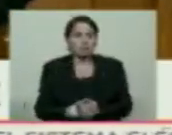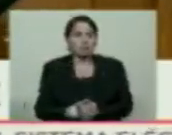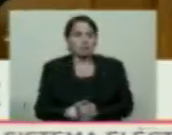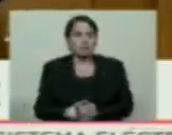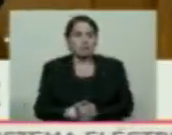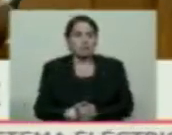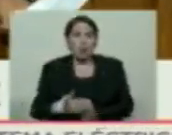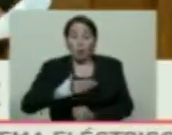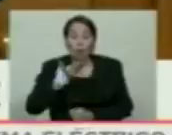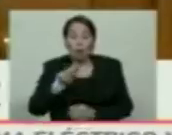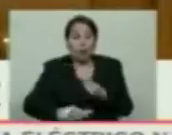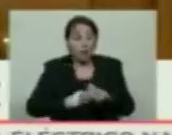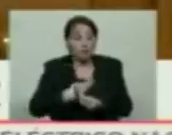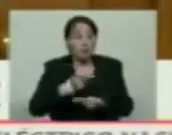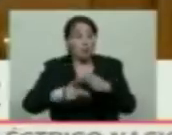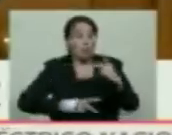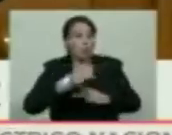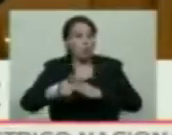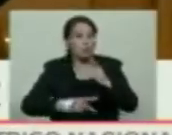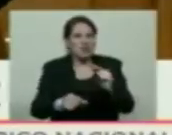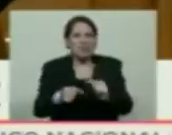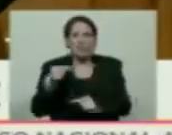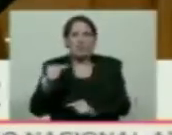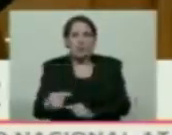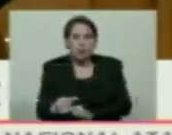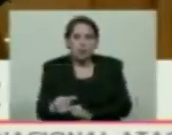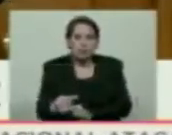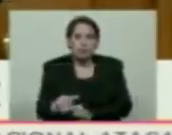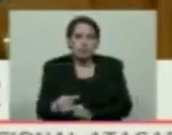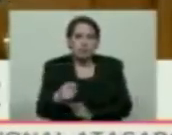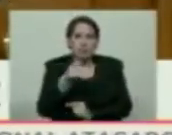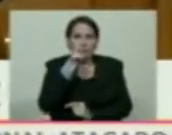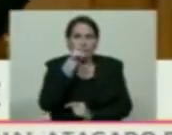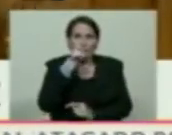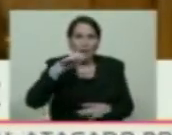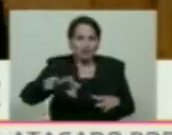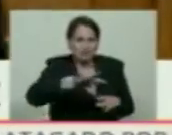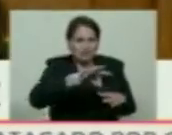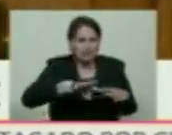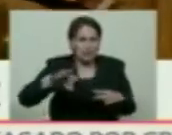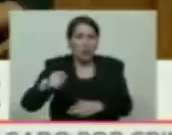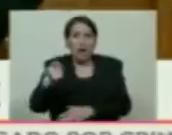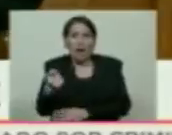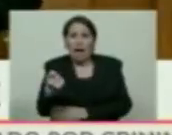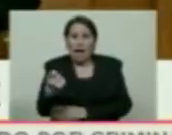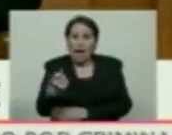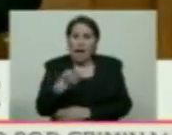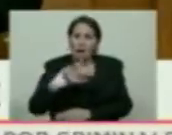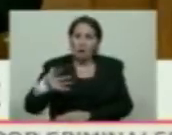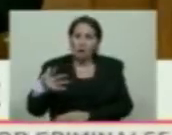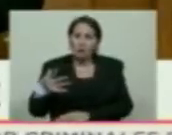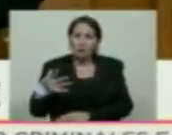O puede estar produciendo. Y después, María, nos fuimos con una siembra de arroz. Los mismos que estábamos ahí, nos fuimos